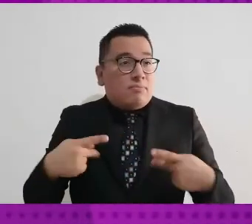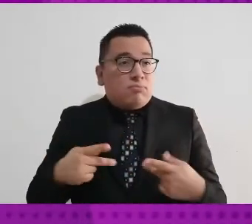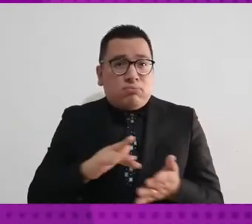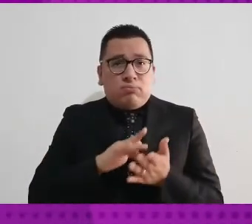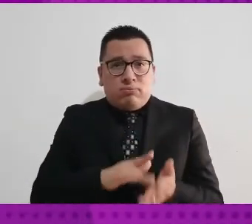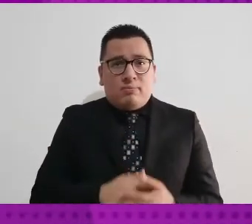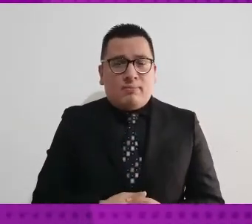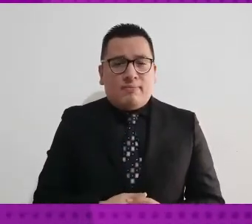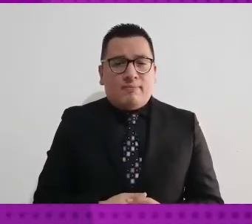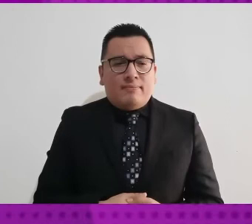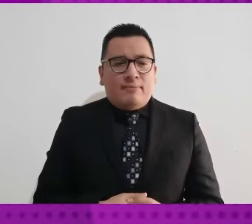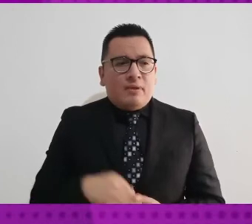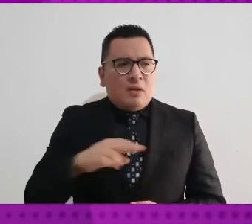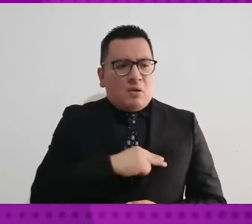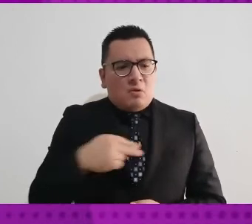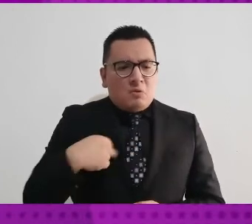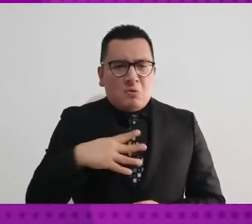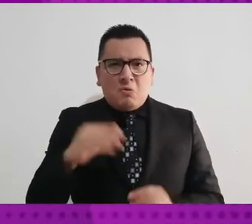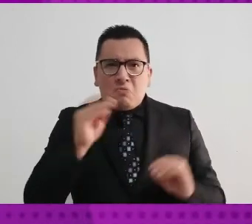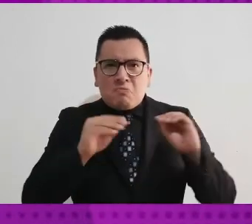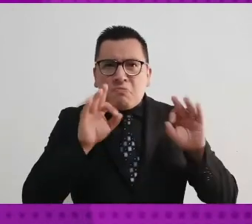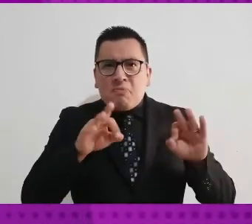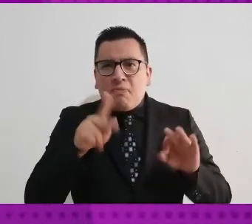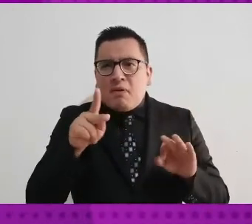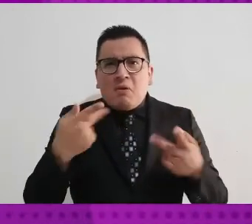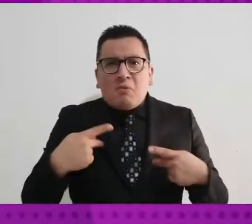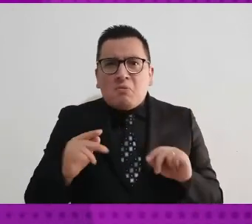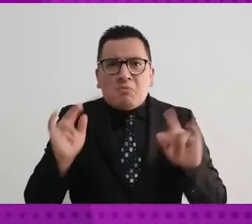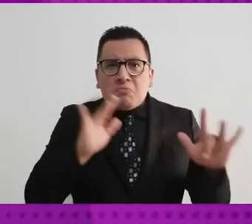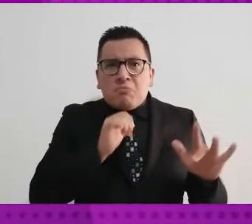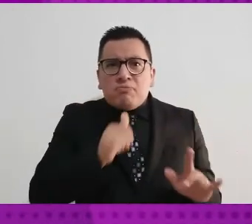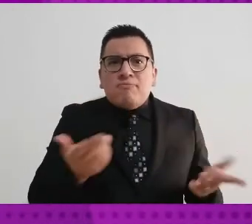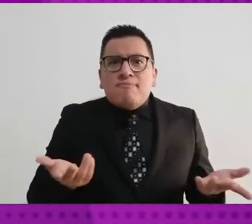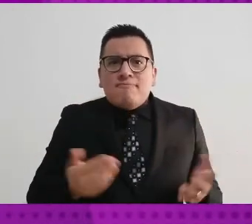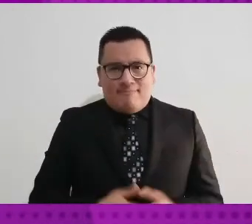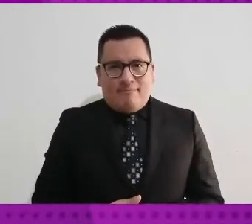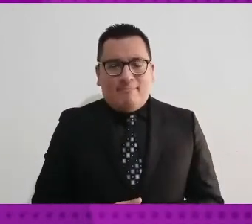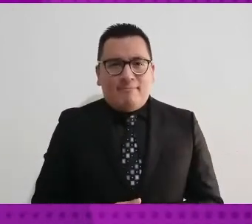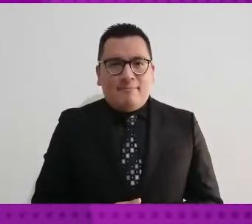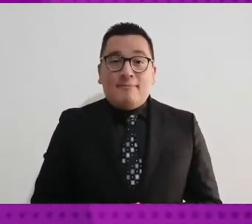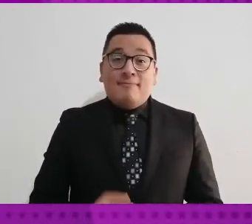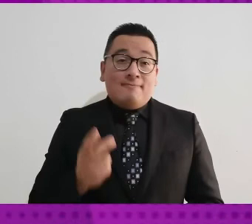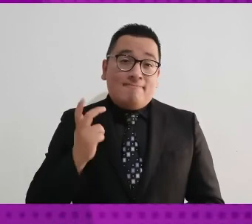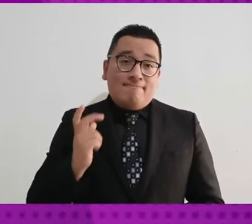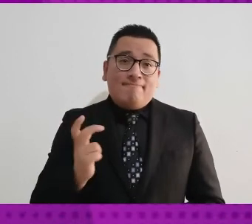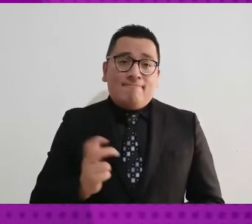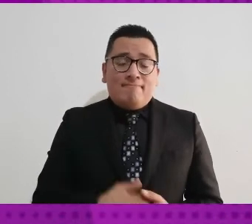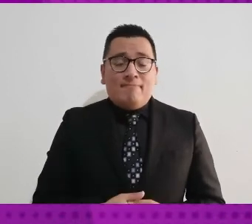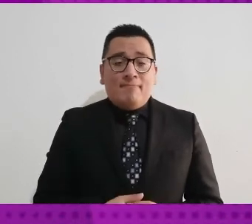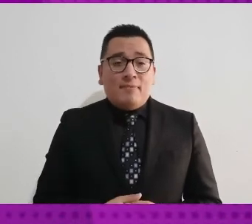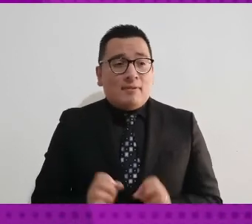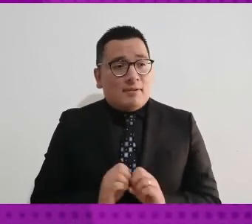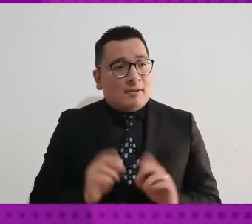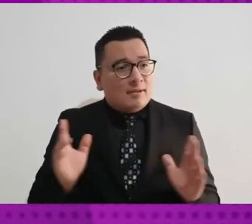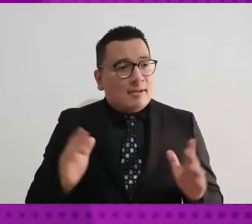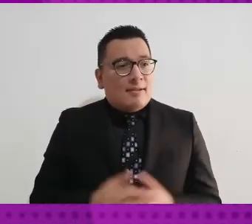nada serviría, Gaby, tener los elementos para una gran fiesta si los invitados no llegan, ¿no? Así es,